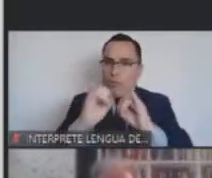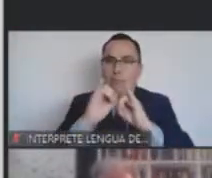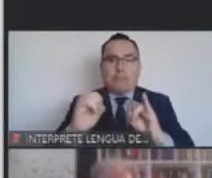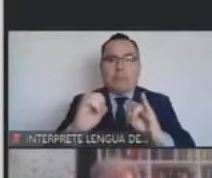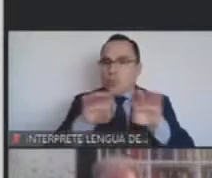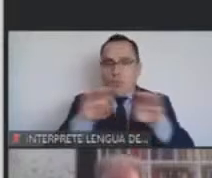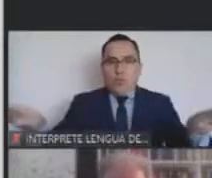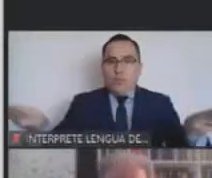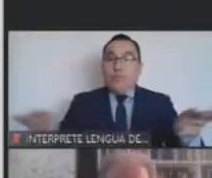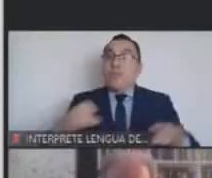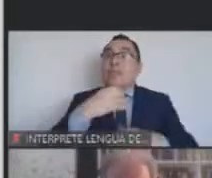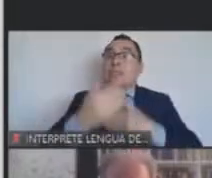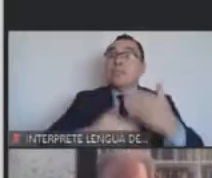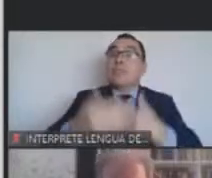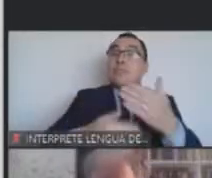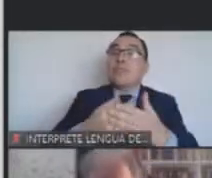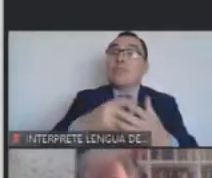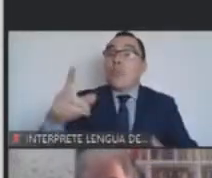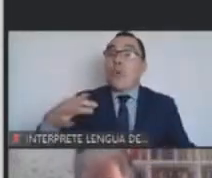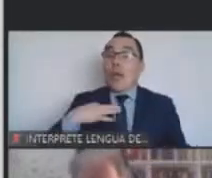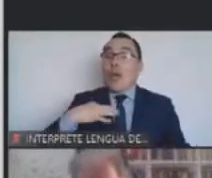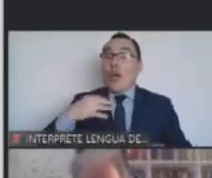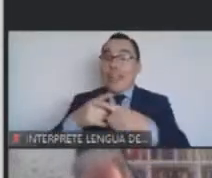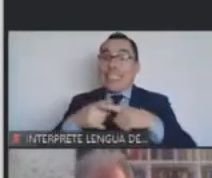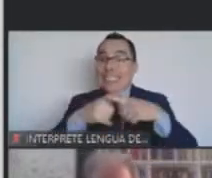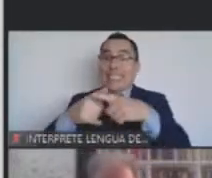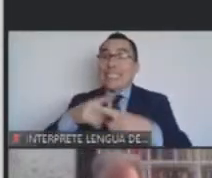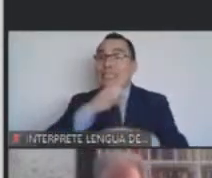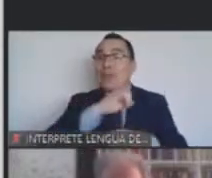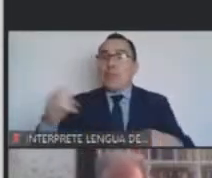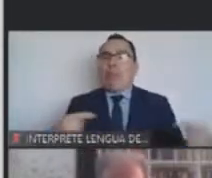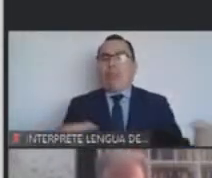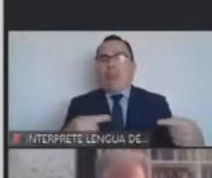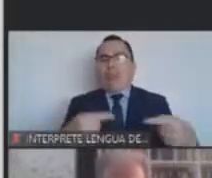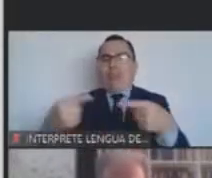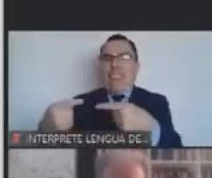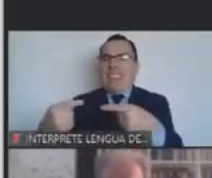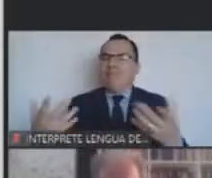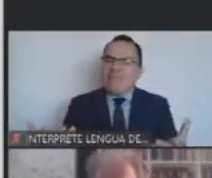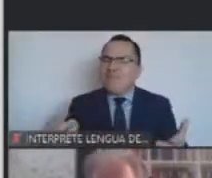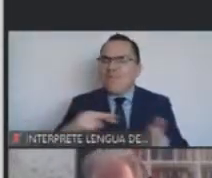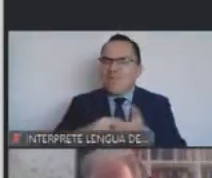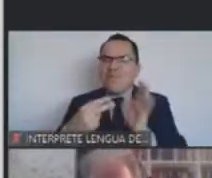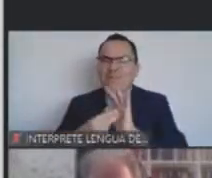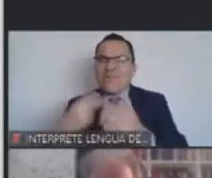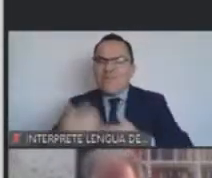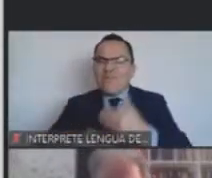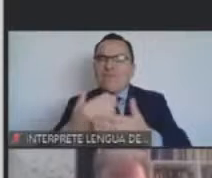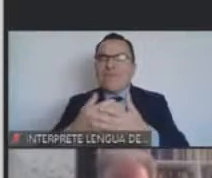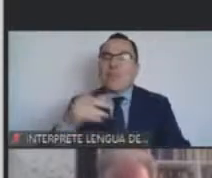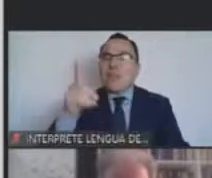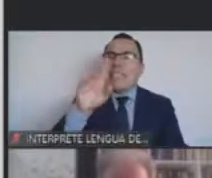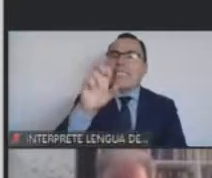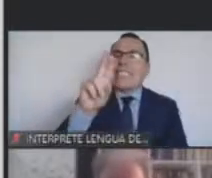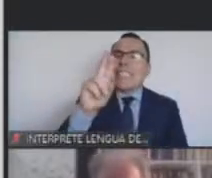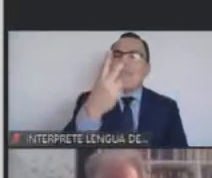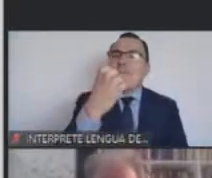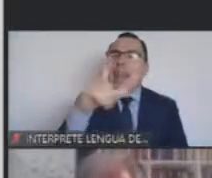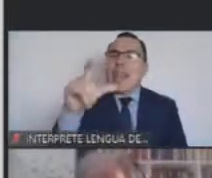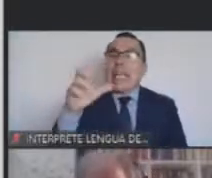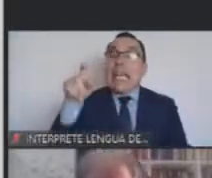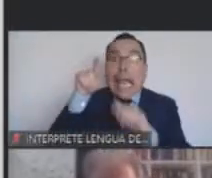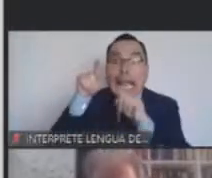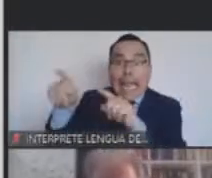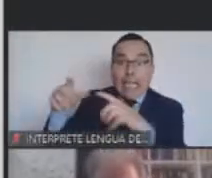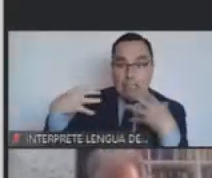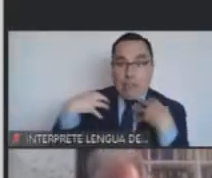la sociedad civil dimos una gran pelea y nos fue más o menos nomás, tratando que esas elecciones las organizara el CERVEL. Logramos con